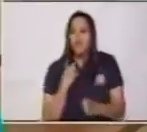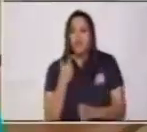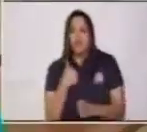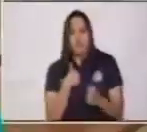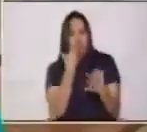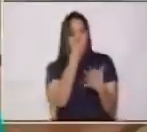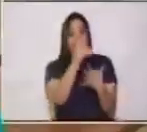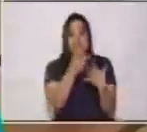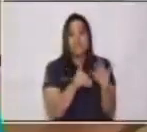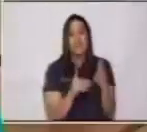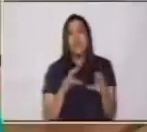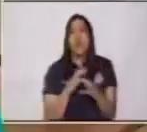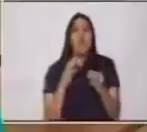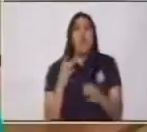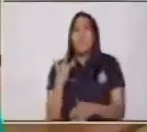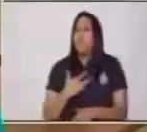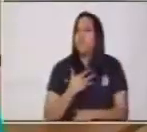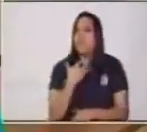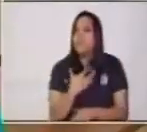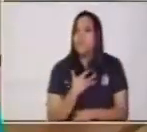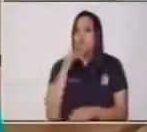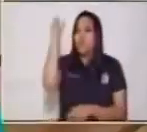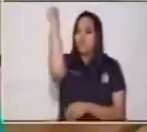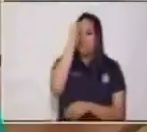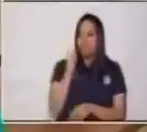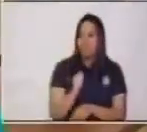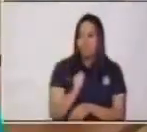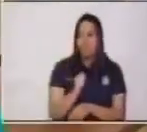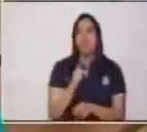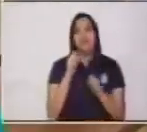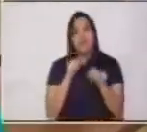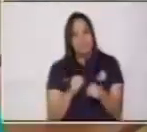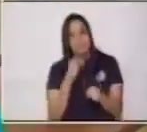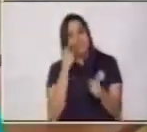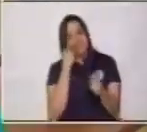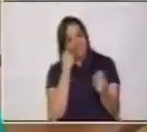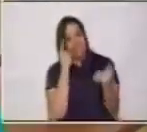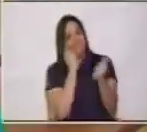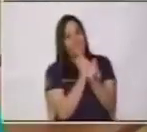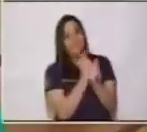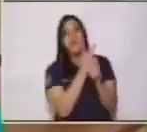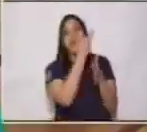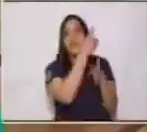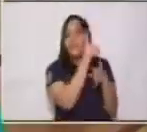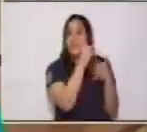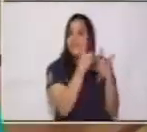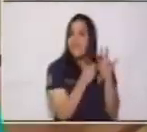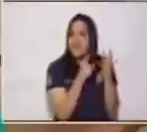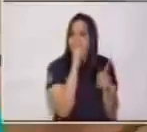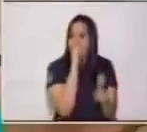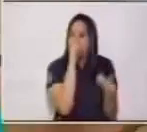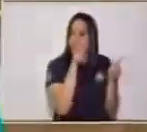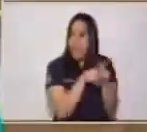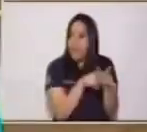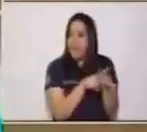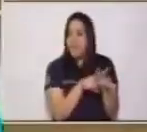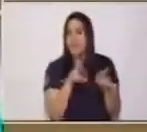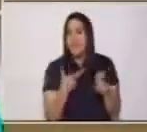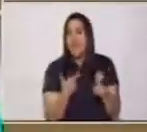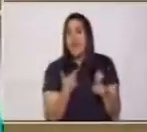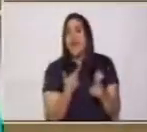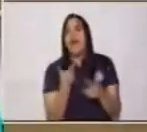describiendo cómo se siente el rayo. Entonces podemos encontrar una trama descriptiva también. ¿Está tratando